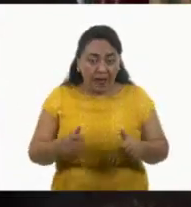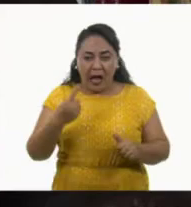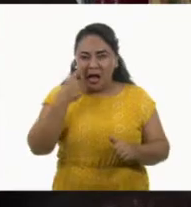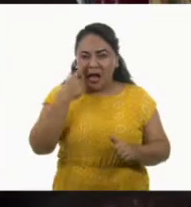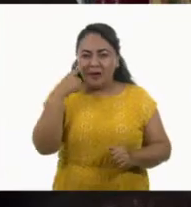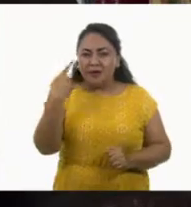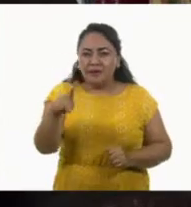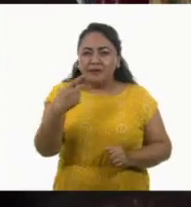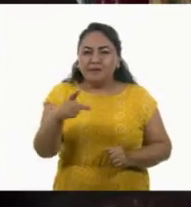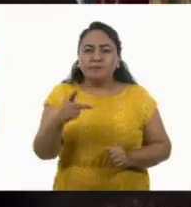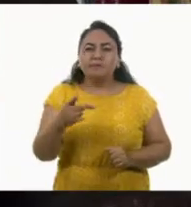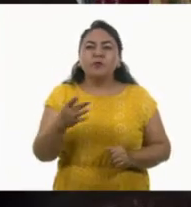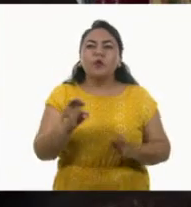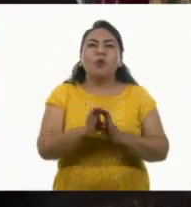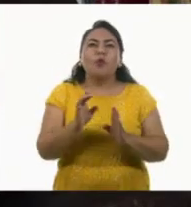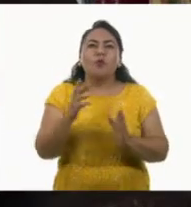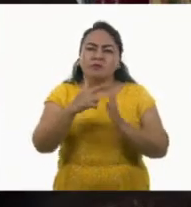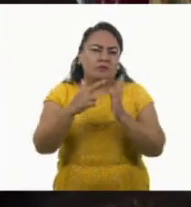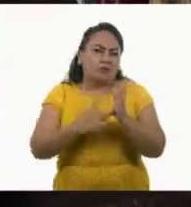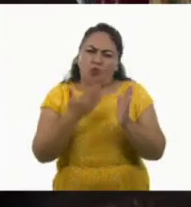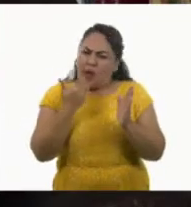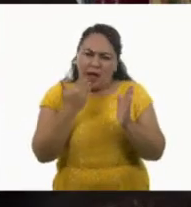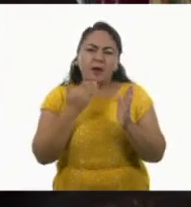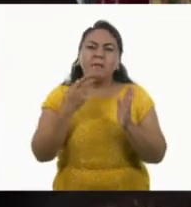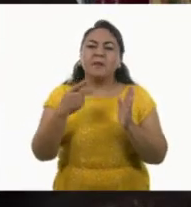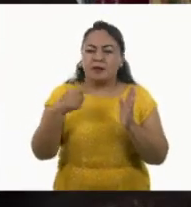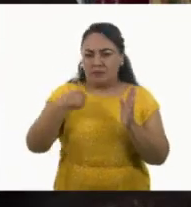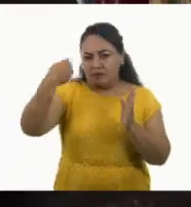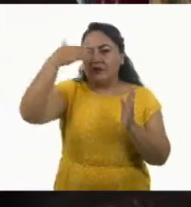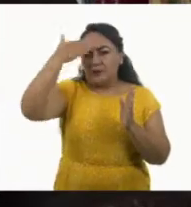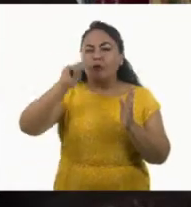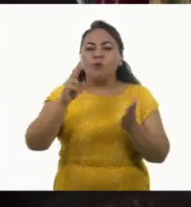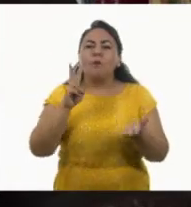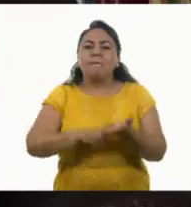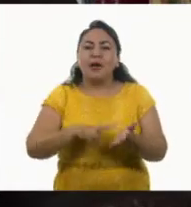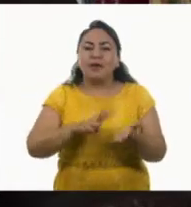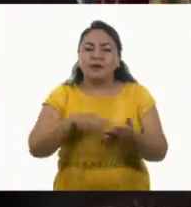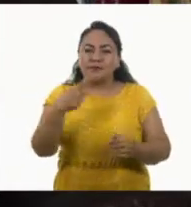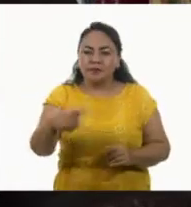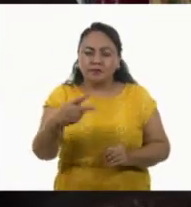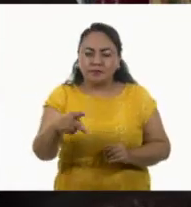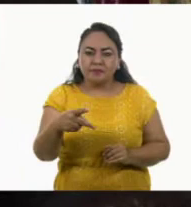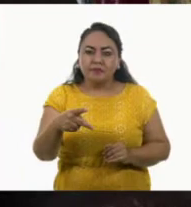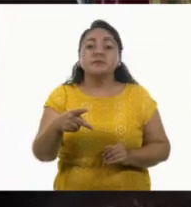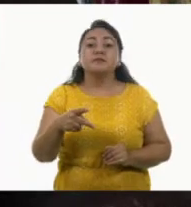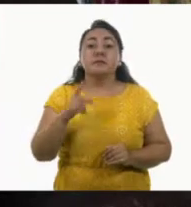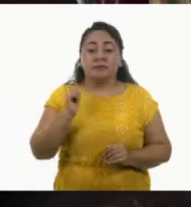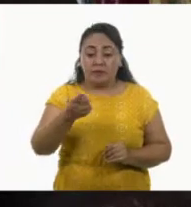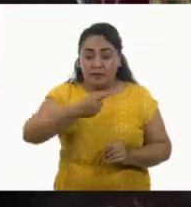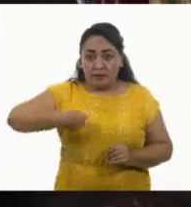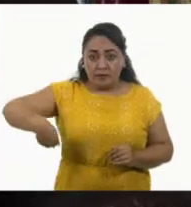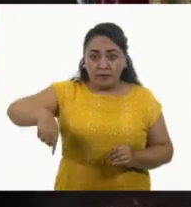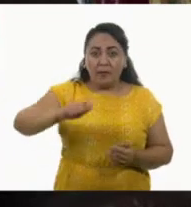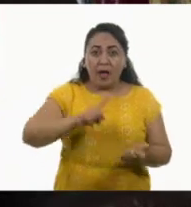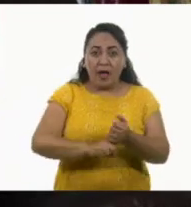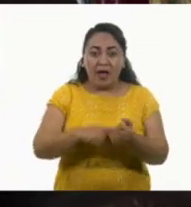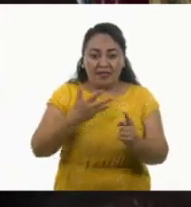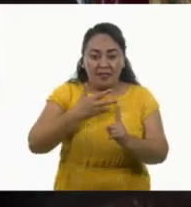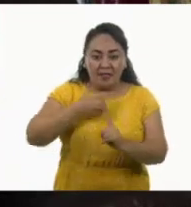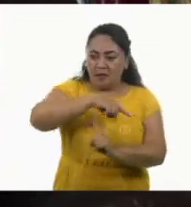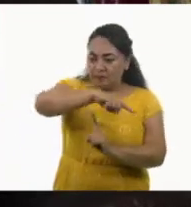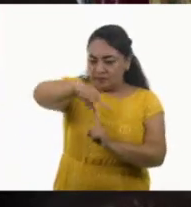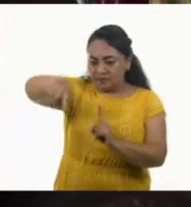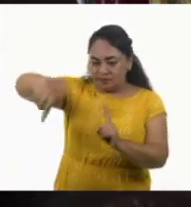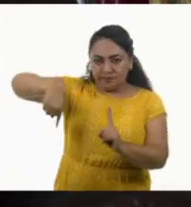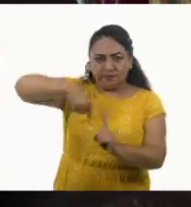sus, no reglas, pero que sabemos es muy valorada, es que lo que tenemos alrededor,